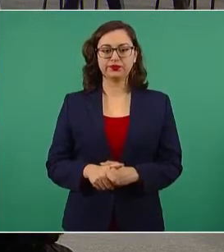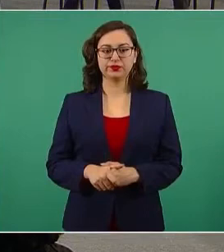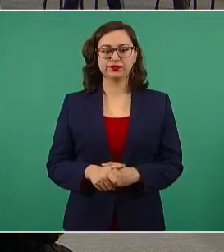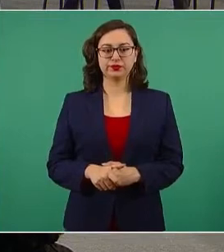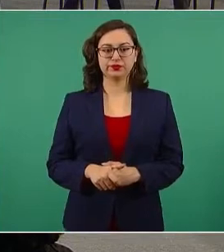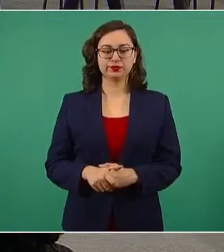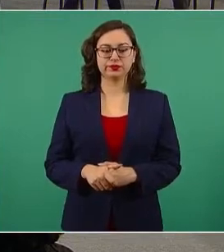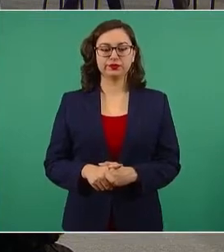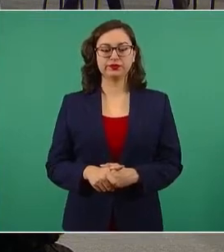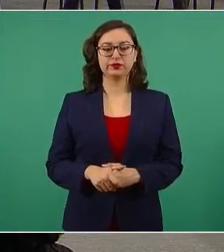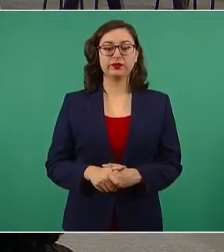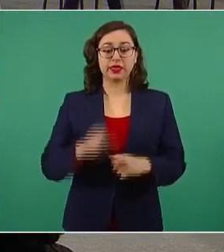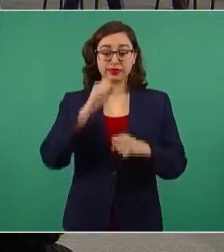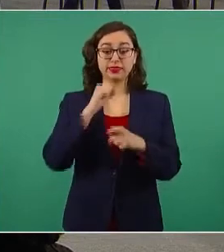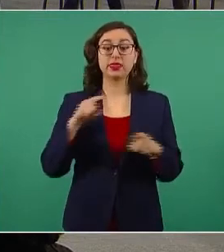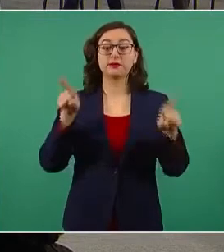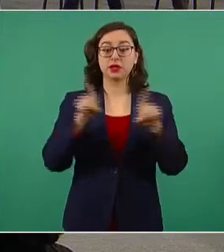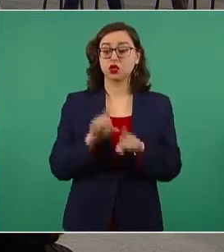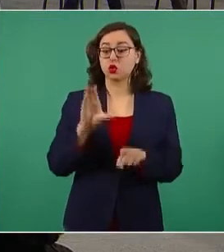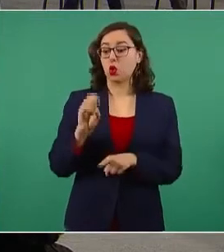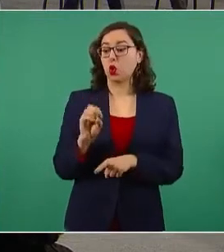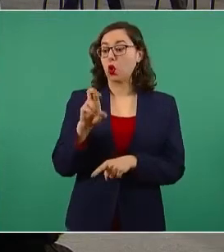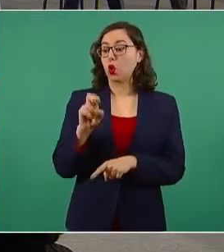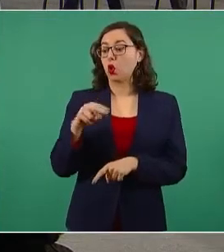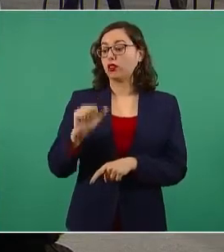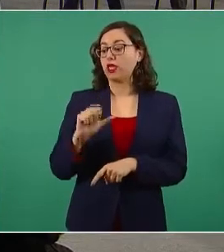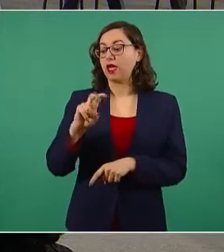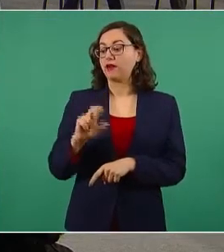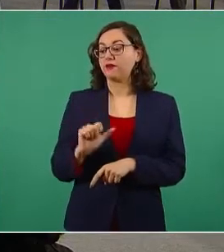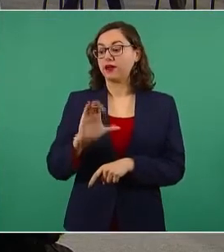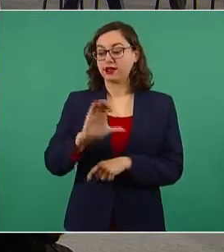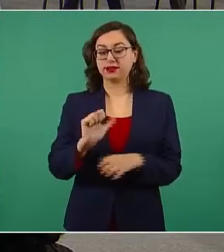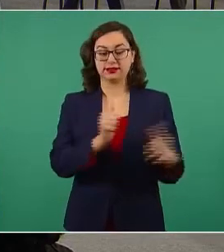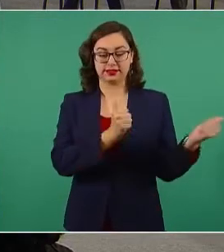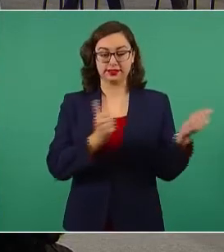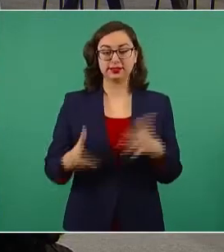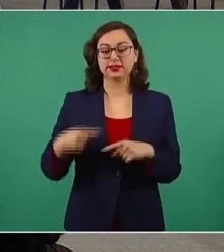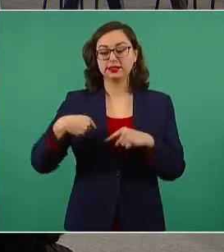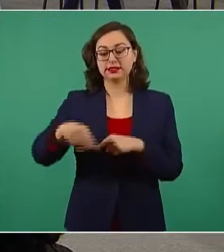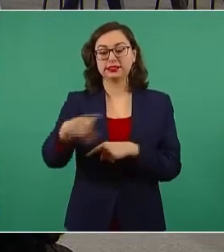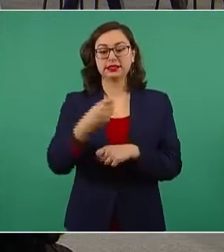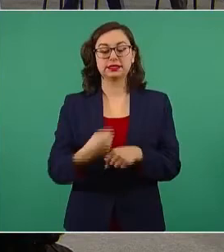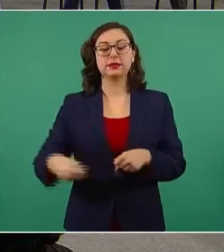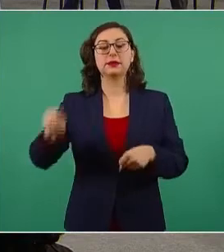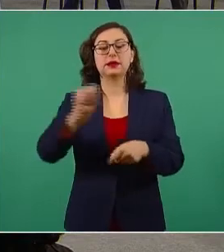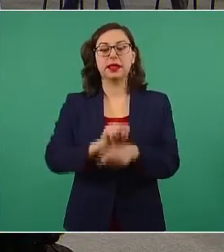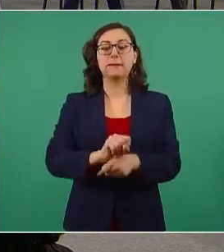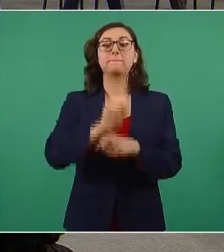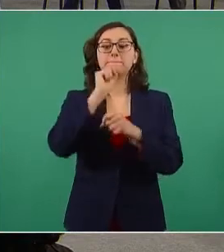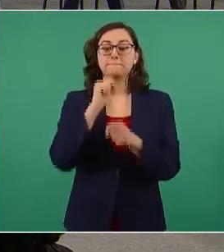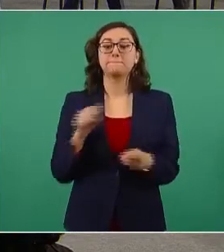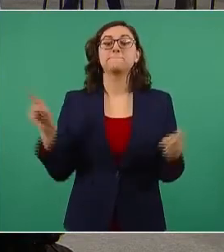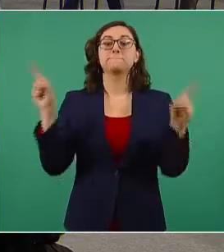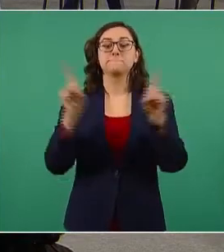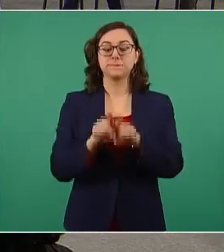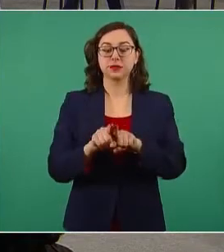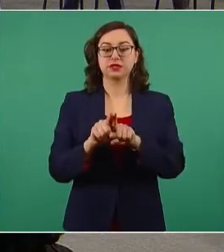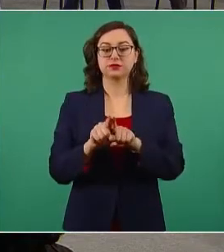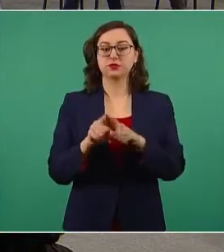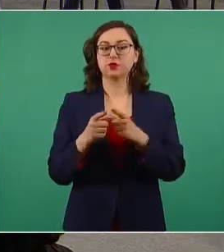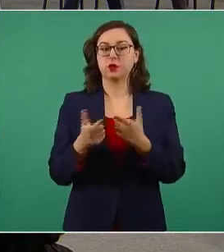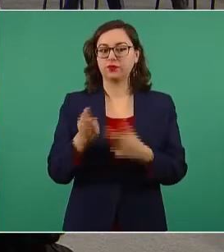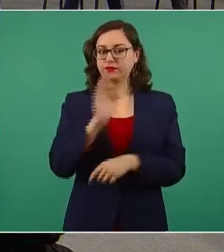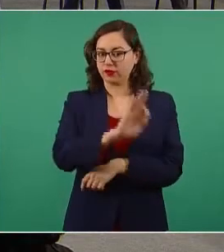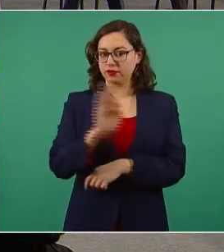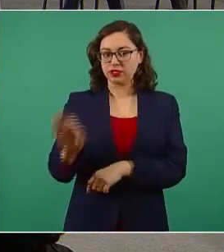CoronaVac que recibiremos. Y por anunciarse a lo largo de la semana tendremos la liberación de los